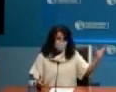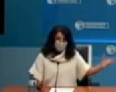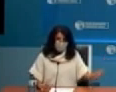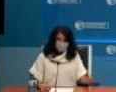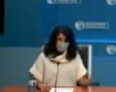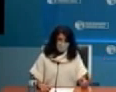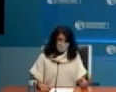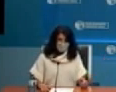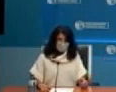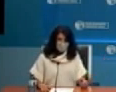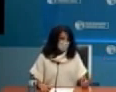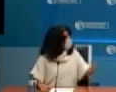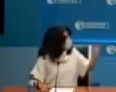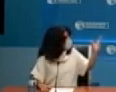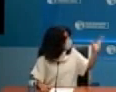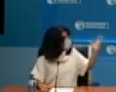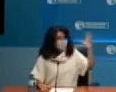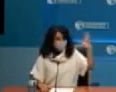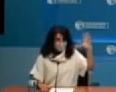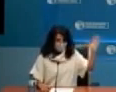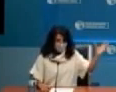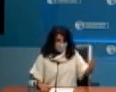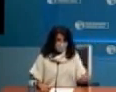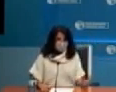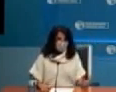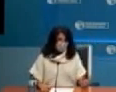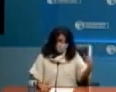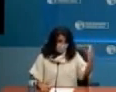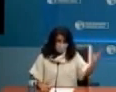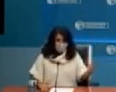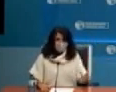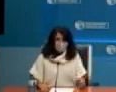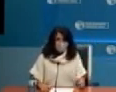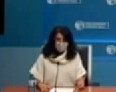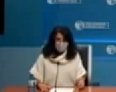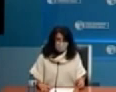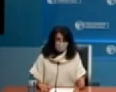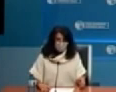hemos dispuesto, que está disponible para ellos. Ya han recibido